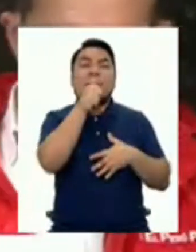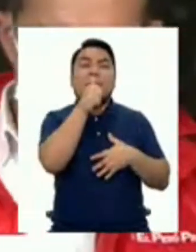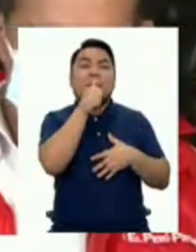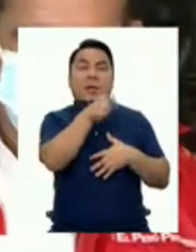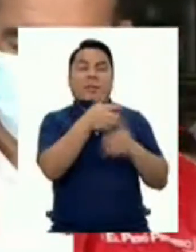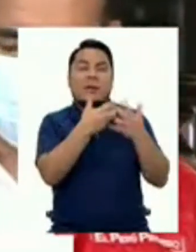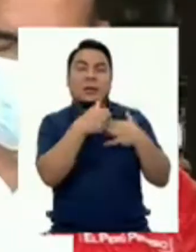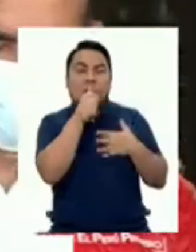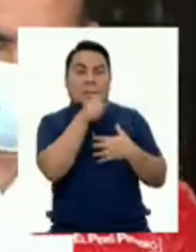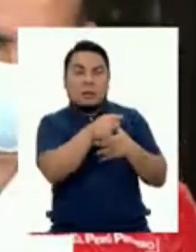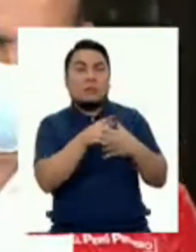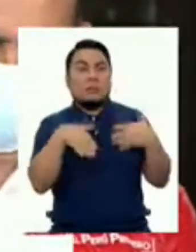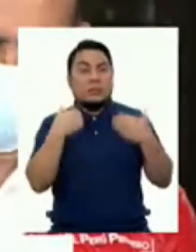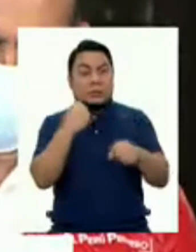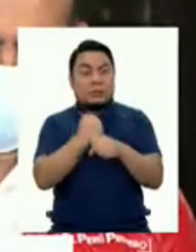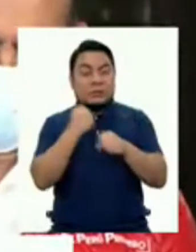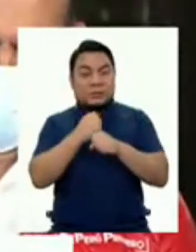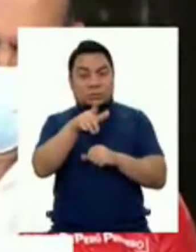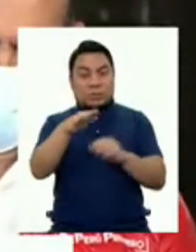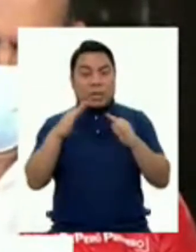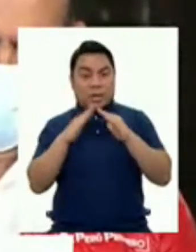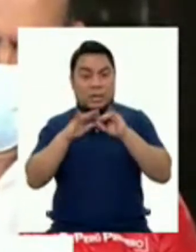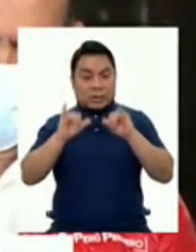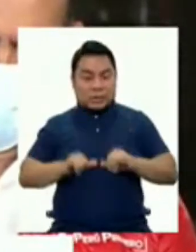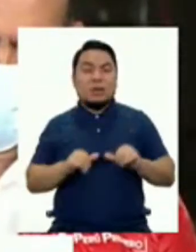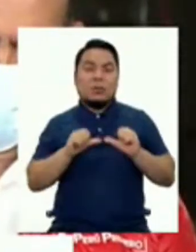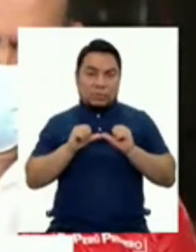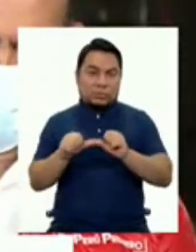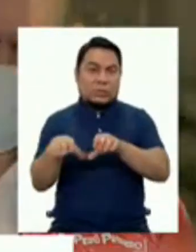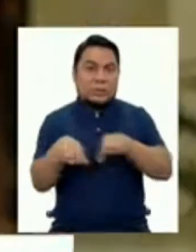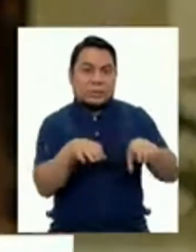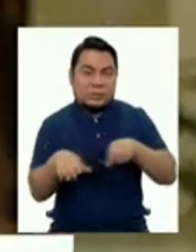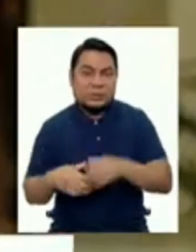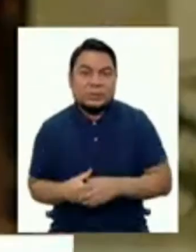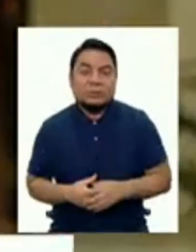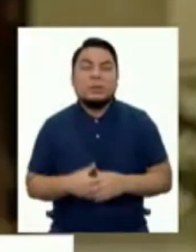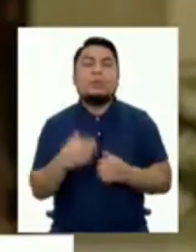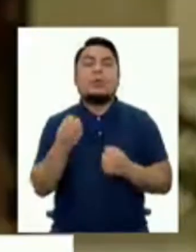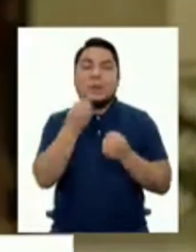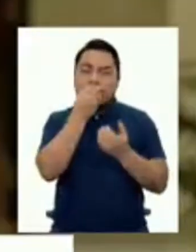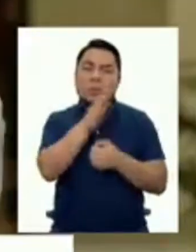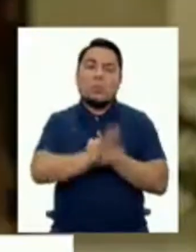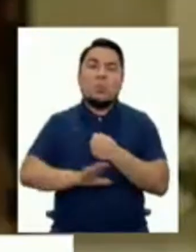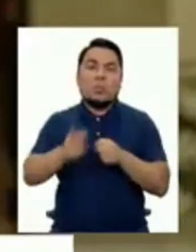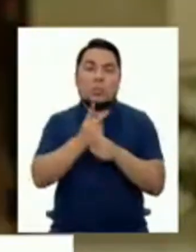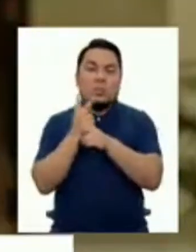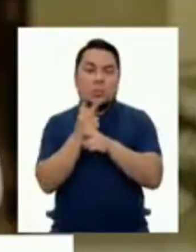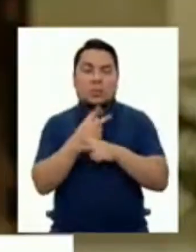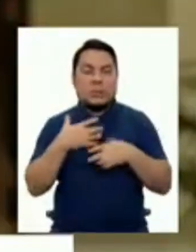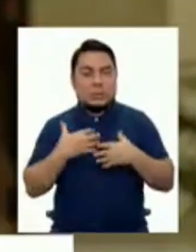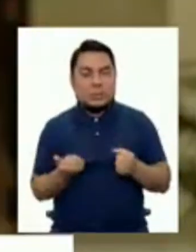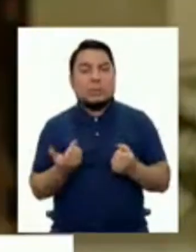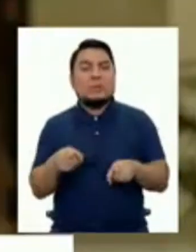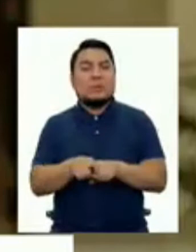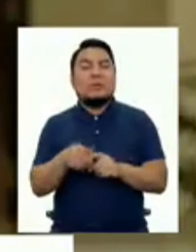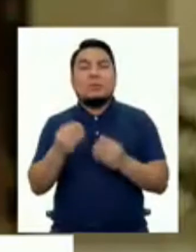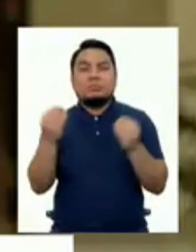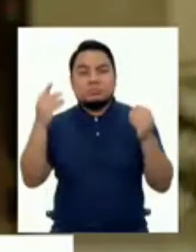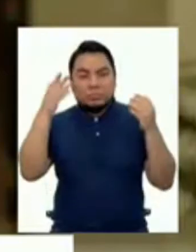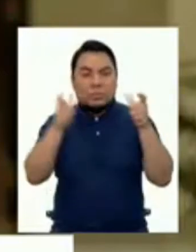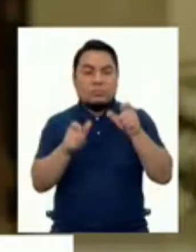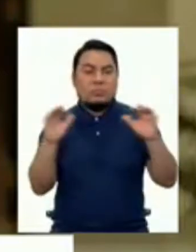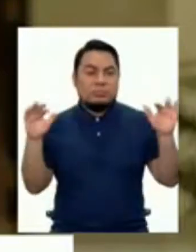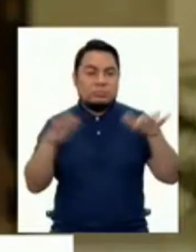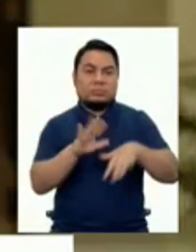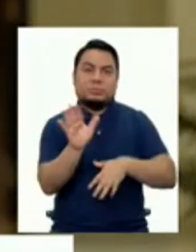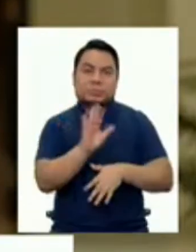hacer trabajo a distancia, continúen haciéndolo, por el bien y cuidado de la salud y para evitar tanta concentración de